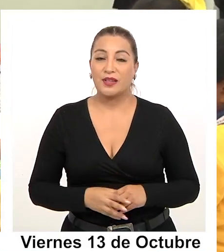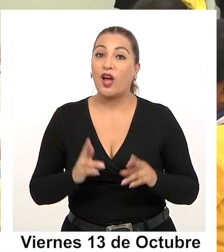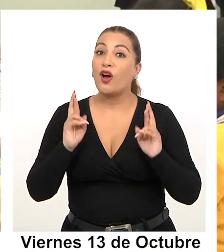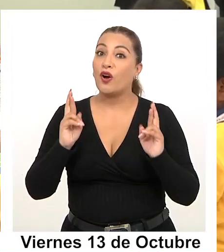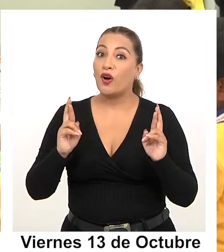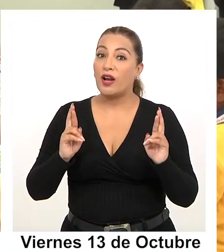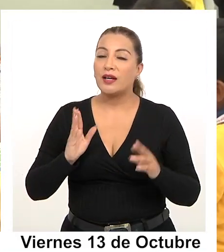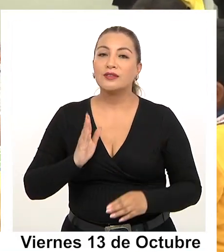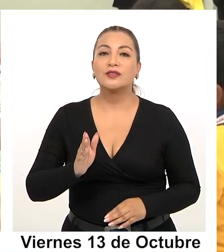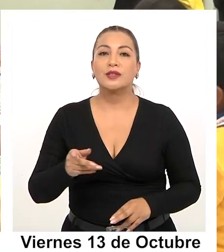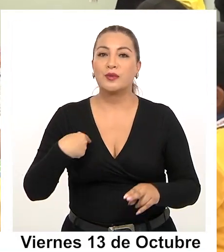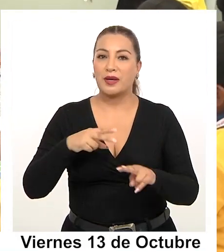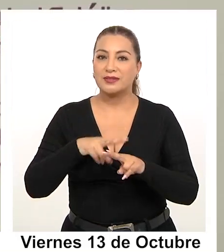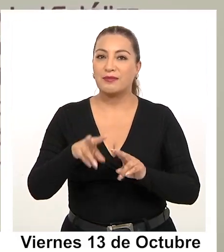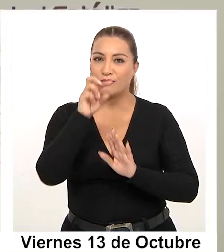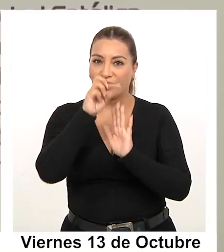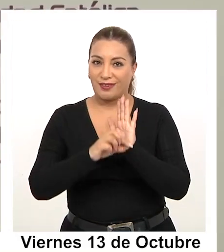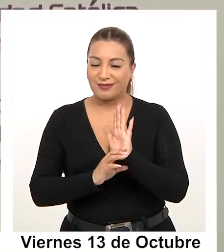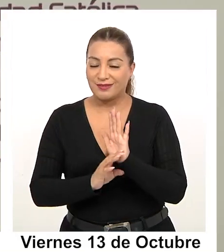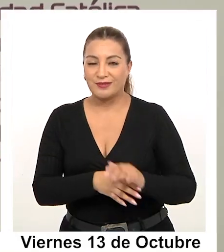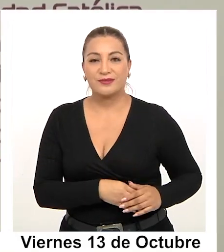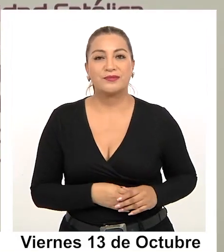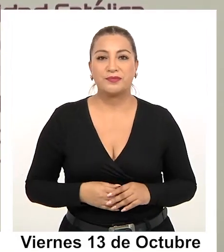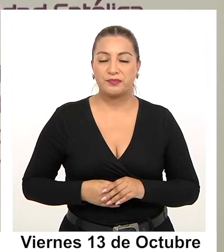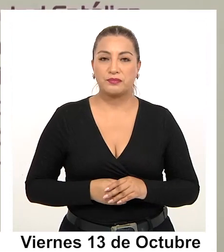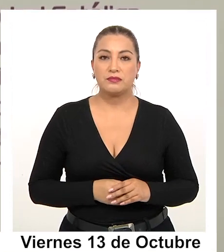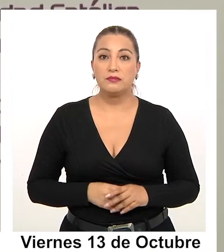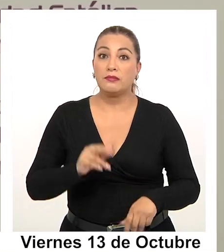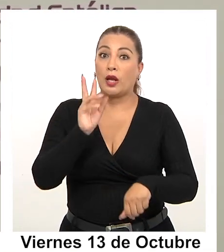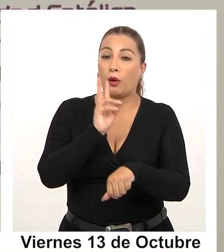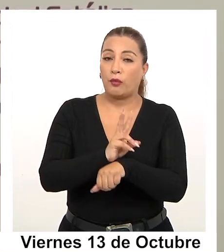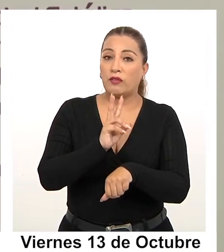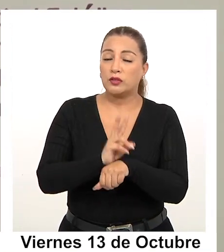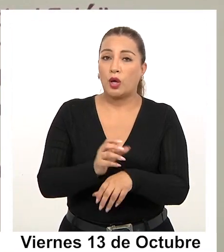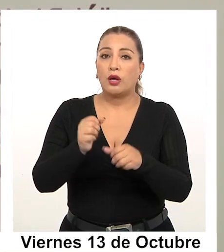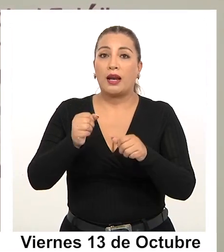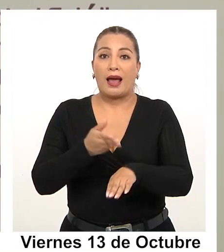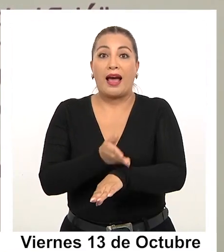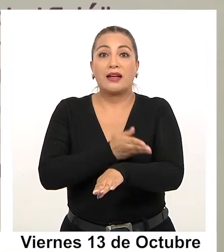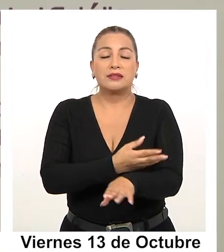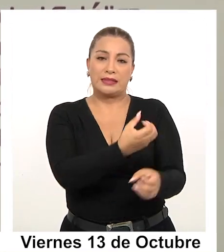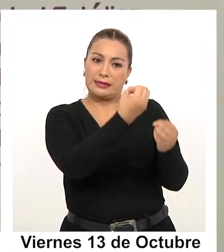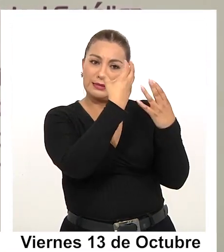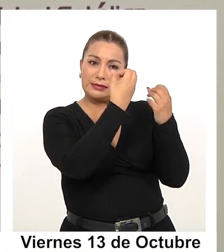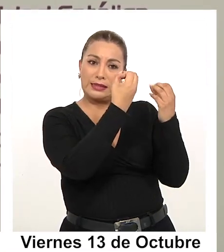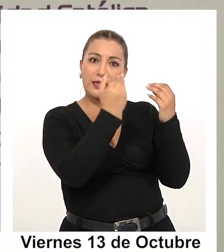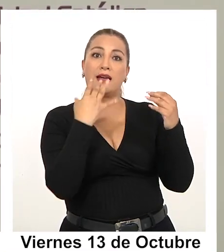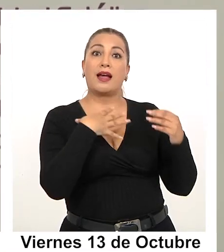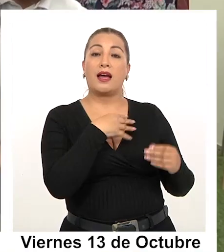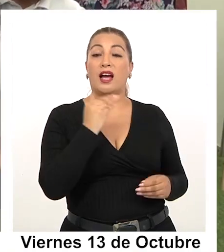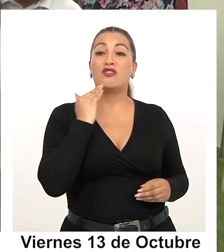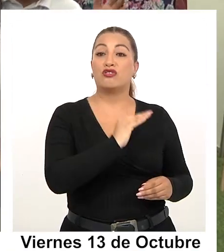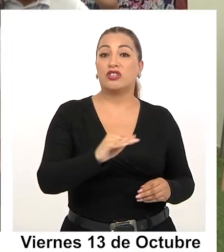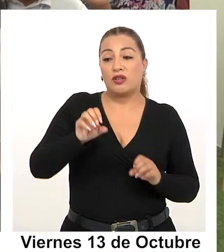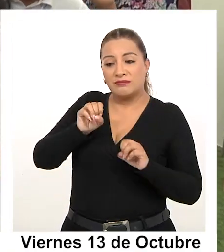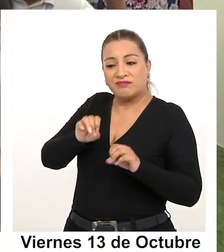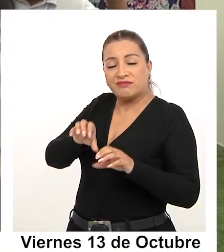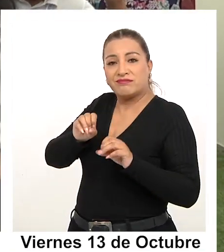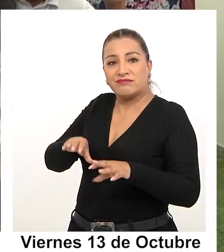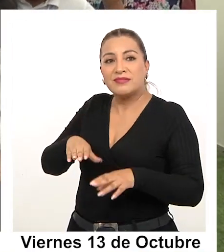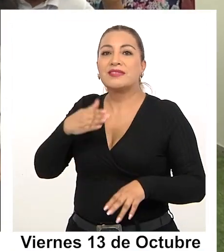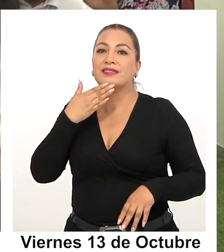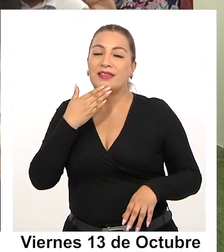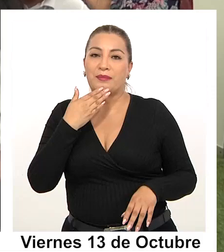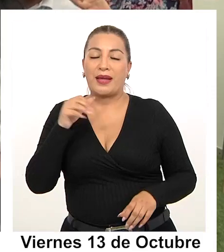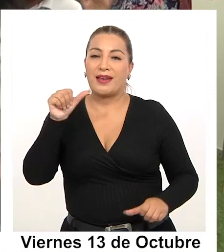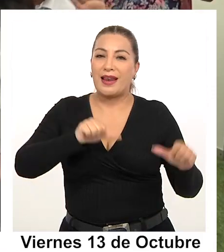se sigan haciendo estos proyectos. Los docentes son capacitados para transmitir el programa y lograr que los niños se involucren